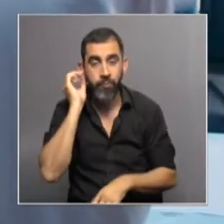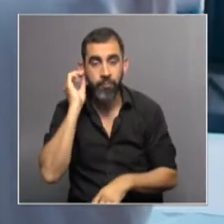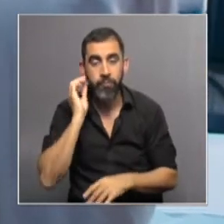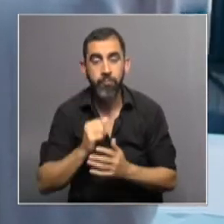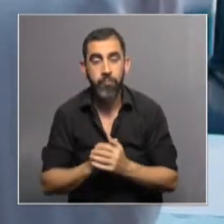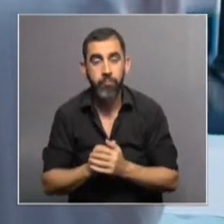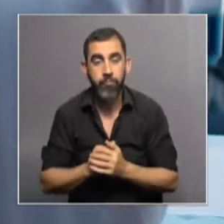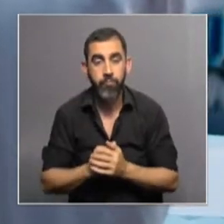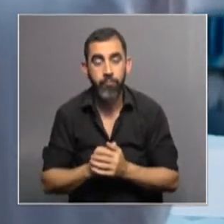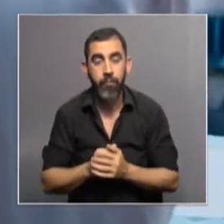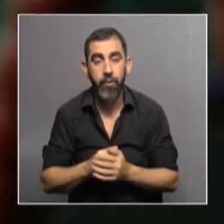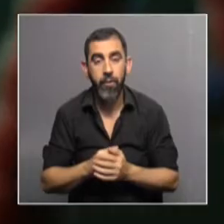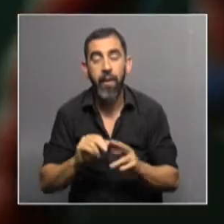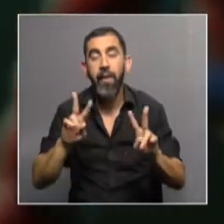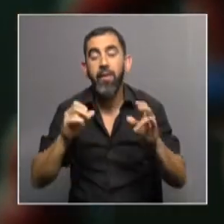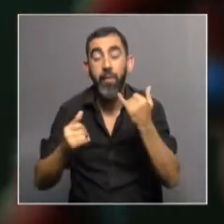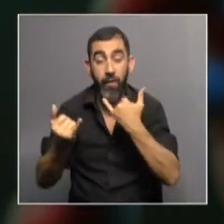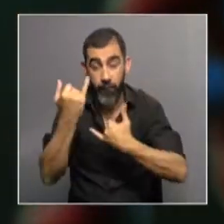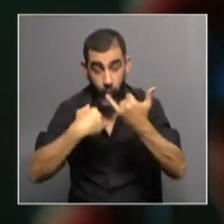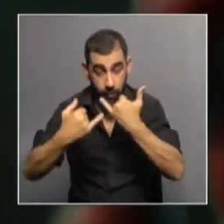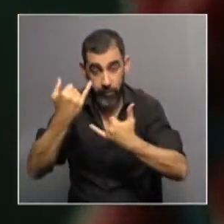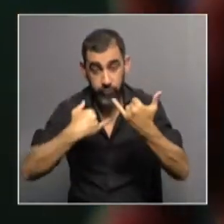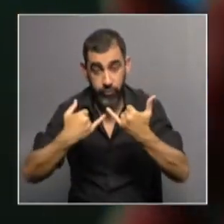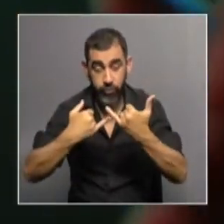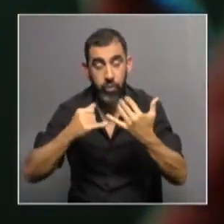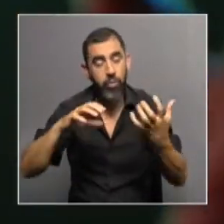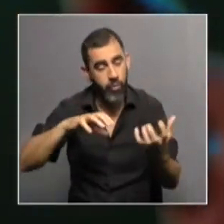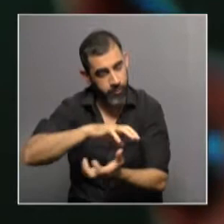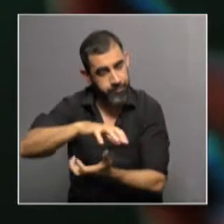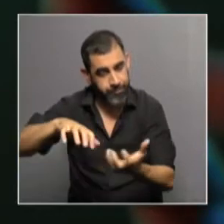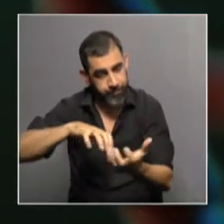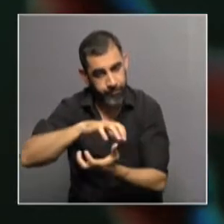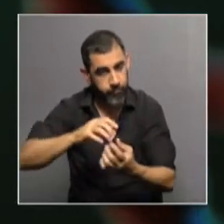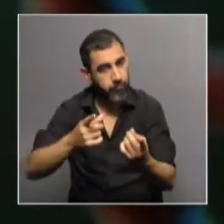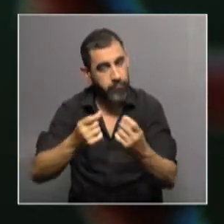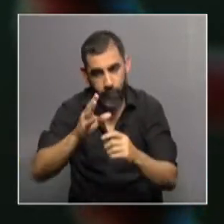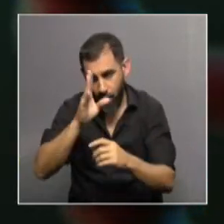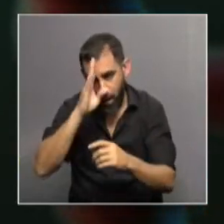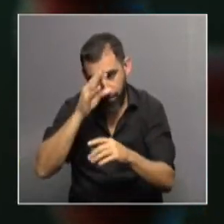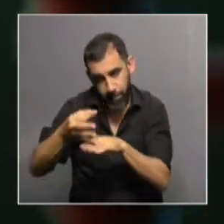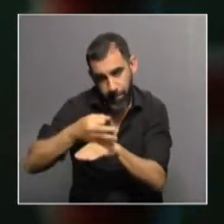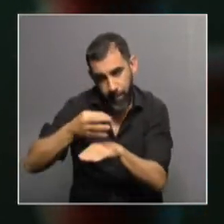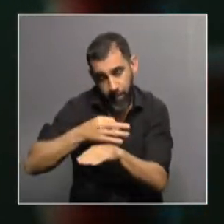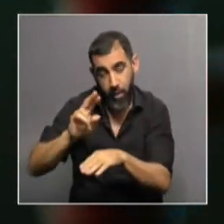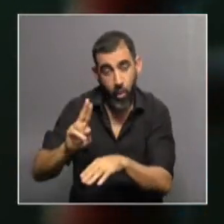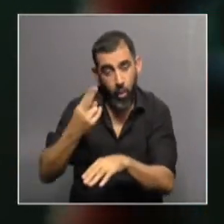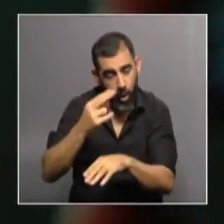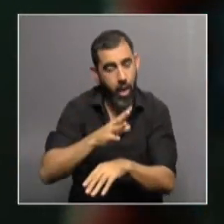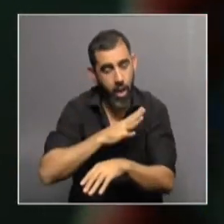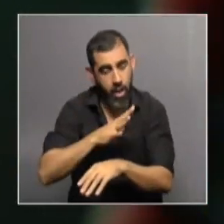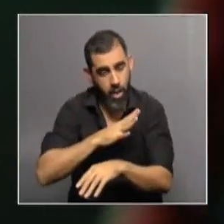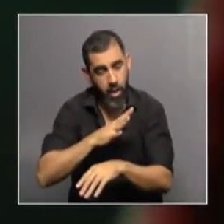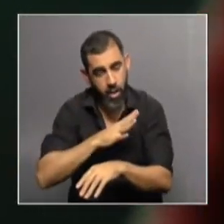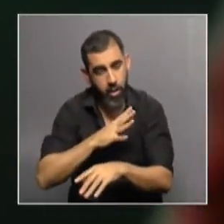el tema de la interpretación de los datos es un tema relativamente complejo y que se precisa capacitación en Uruguay contamos con